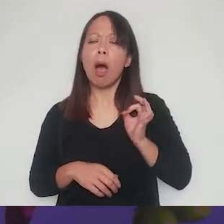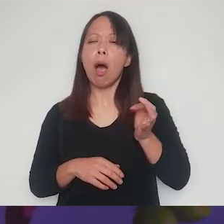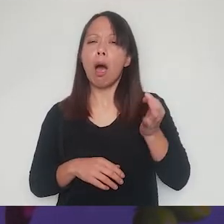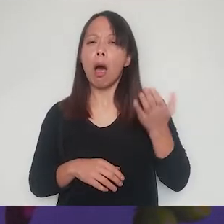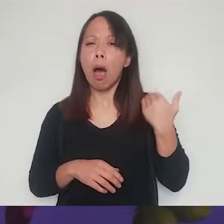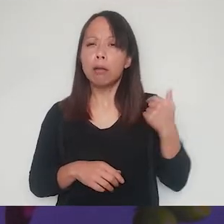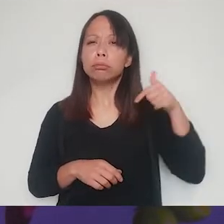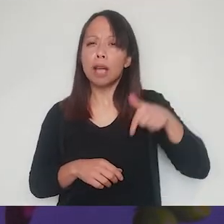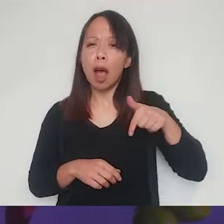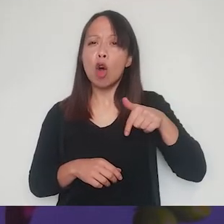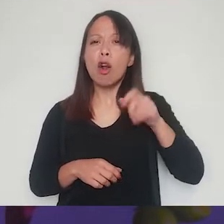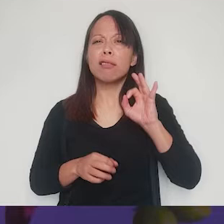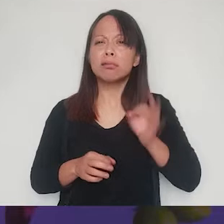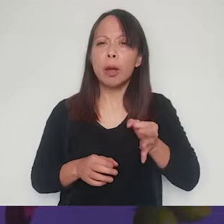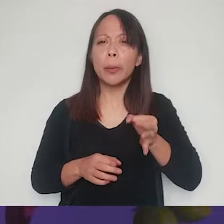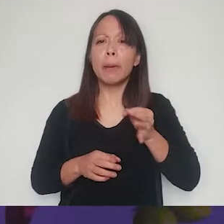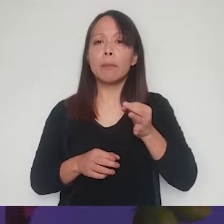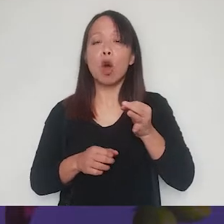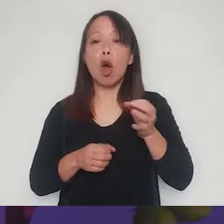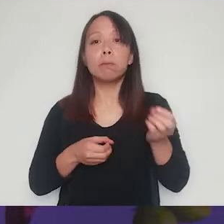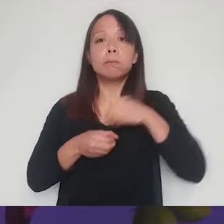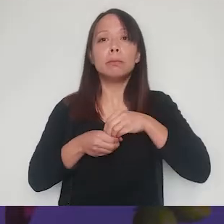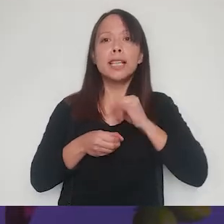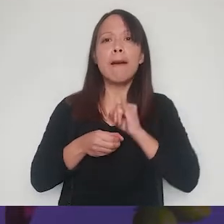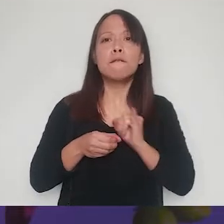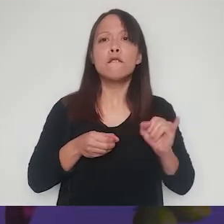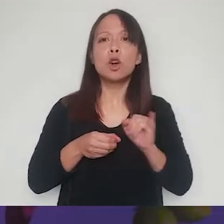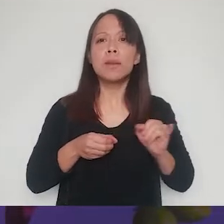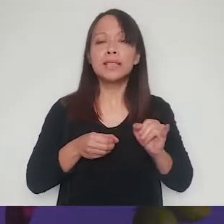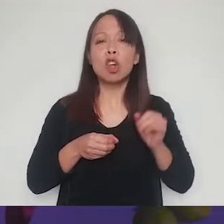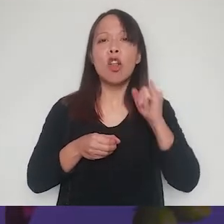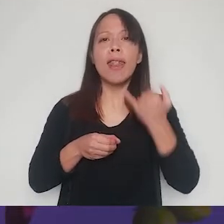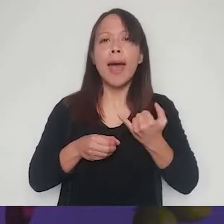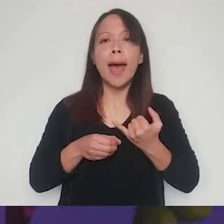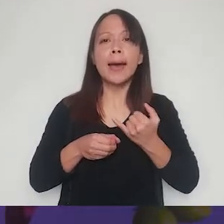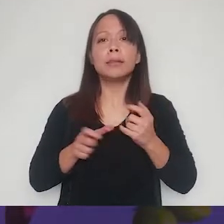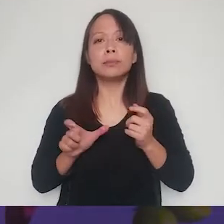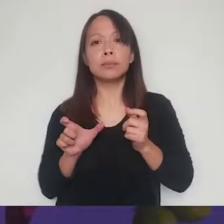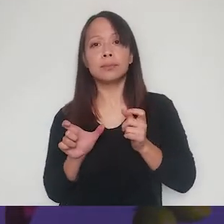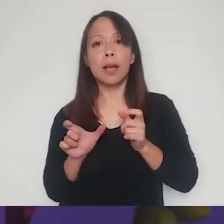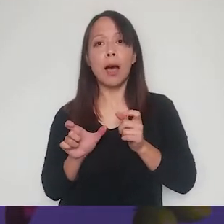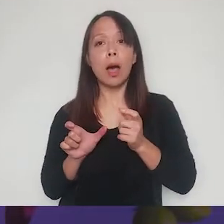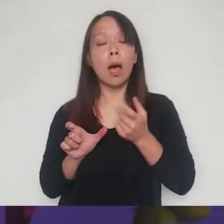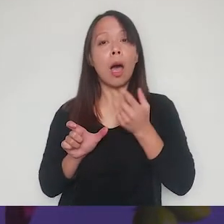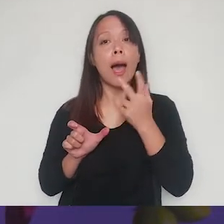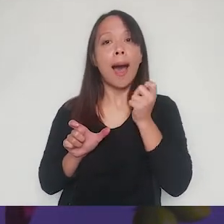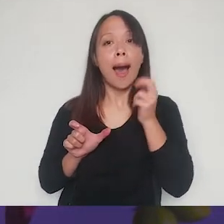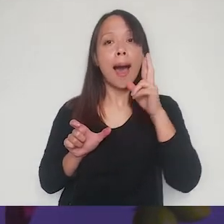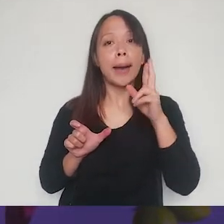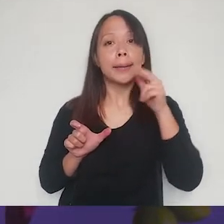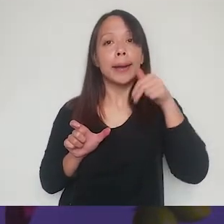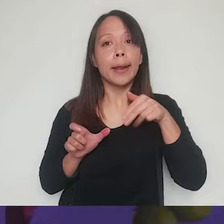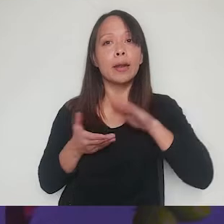regiones que llamamos intrones. Y el gen, que es ADN, es transcripto por la RNA polimerasa, la RNA polimerasa 2, para fabricar